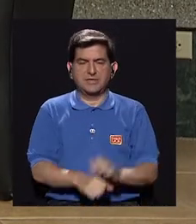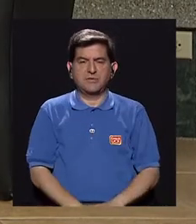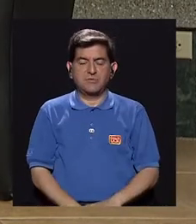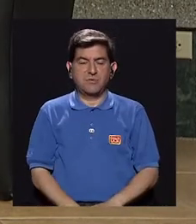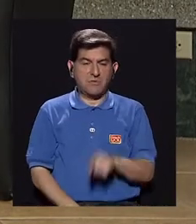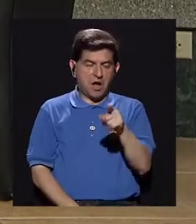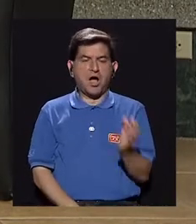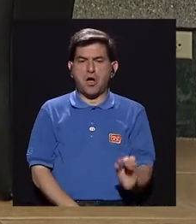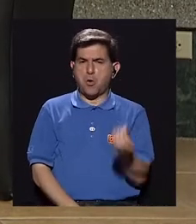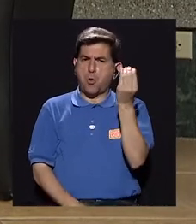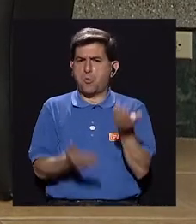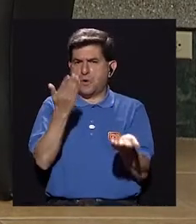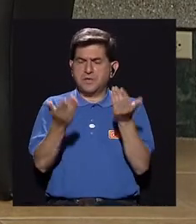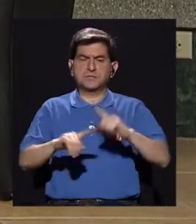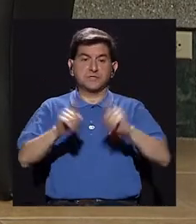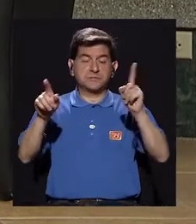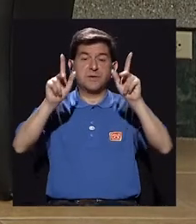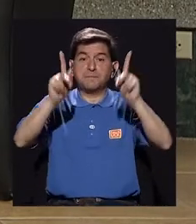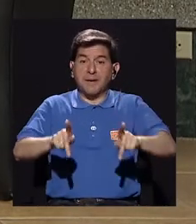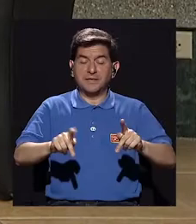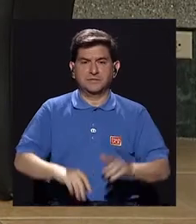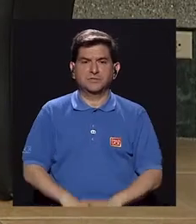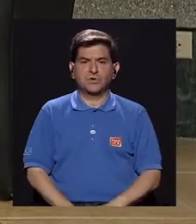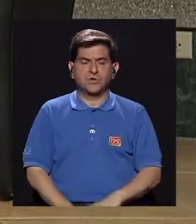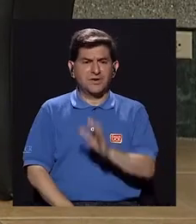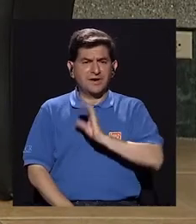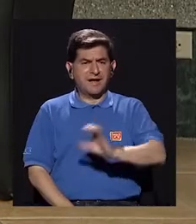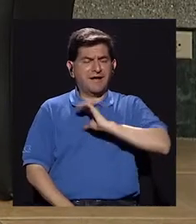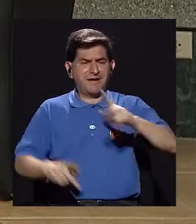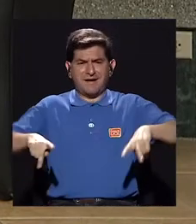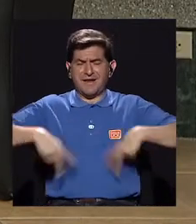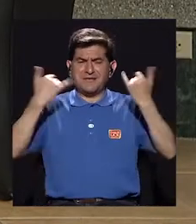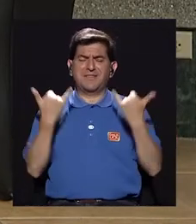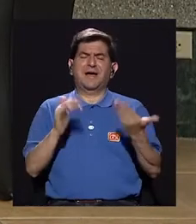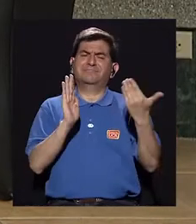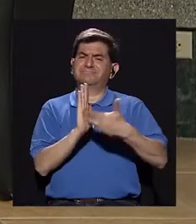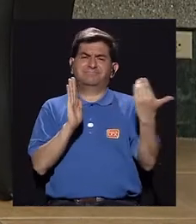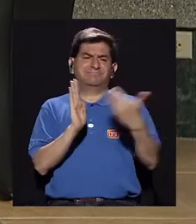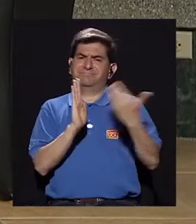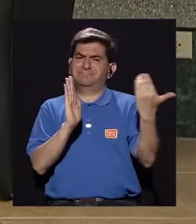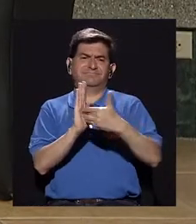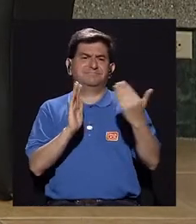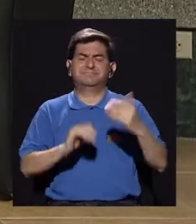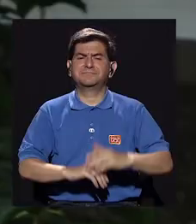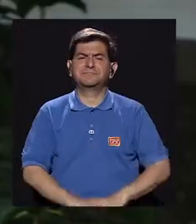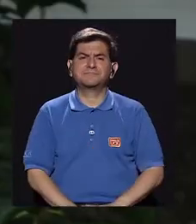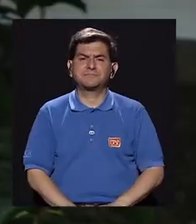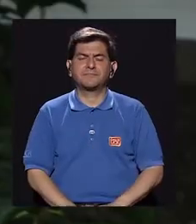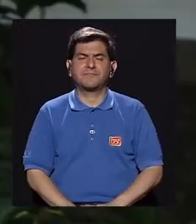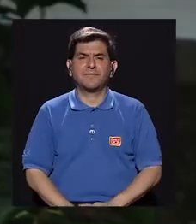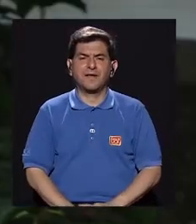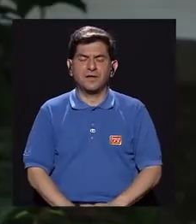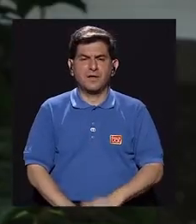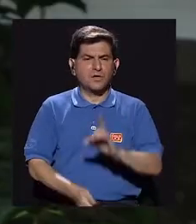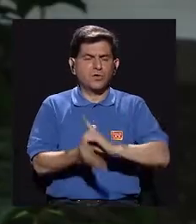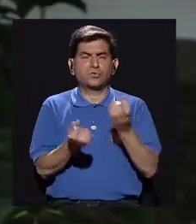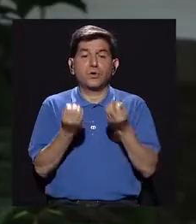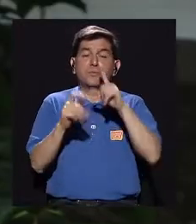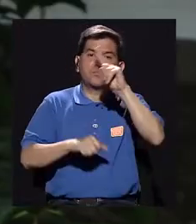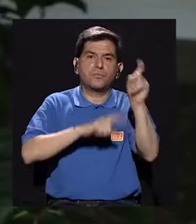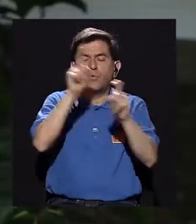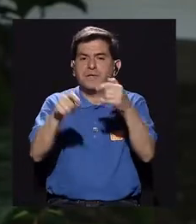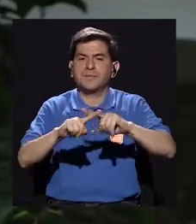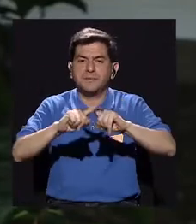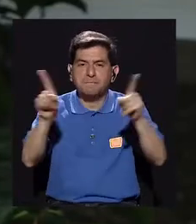donde todavía se es muy joven, entonces tenemos pacientes cuya calidad de vida ya se ve afectada. Doctora, tengo